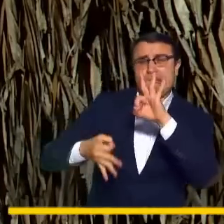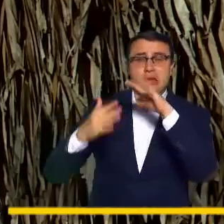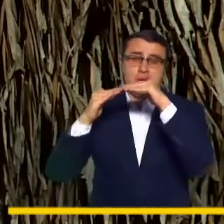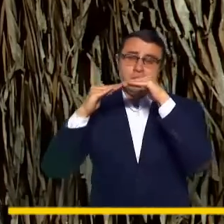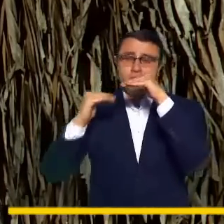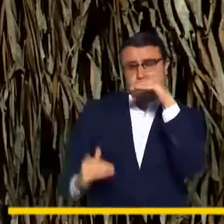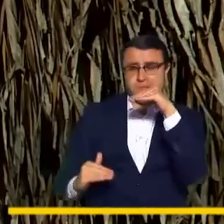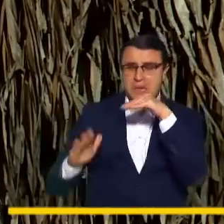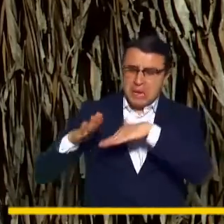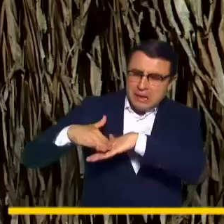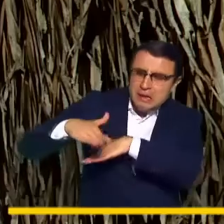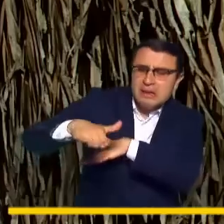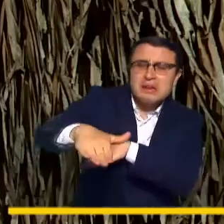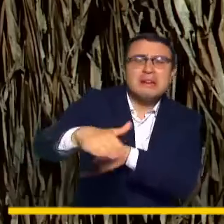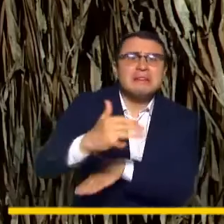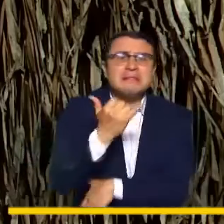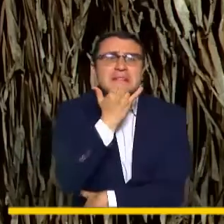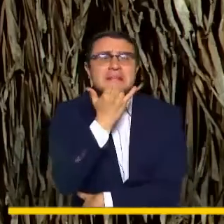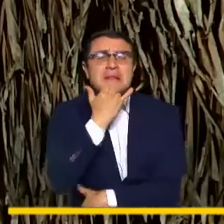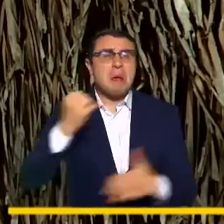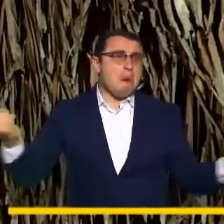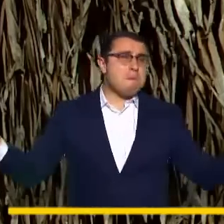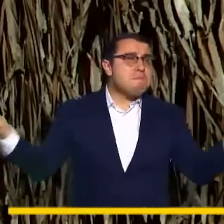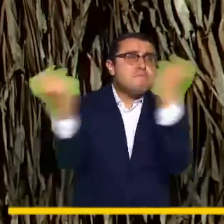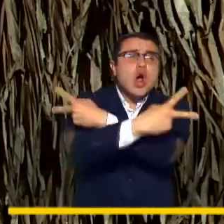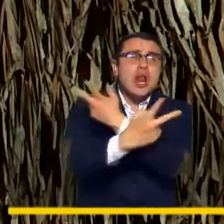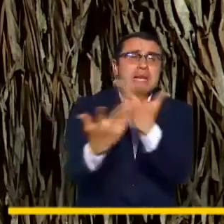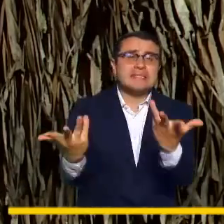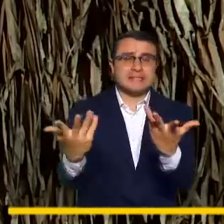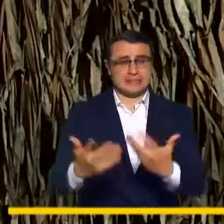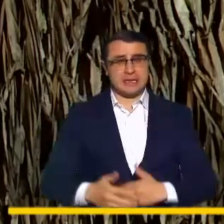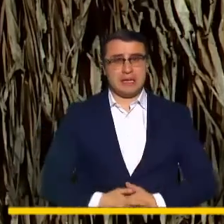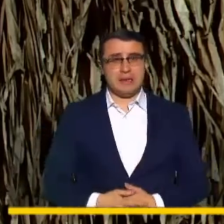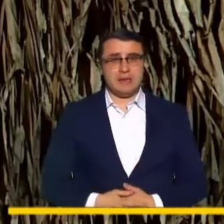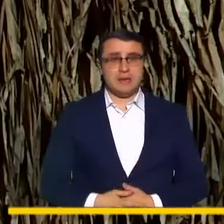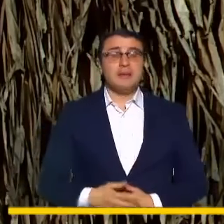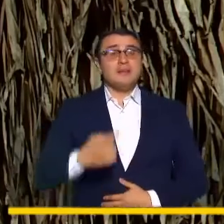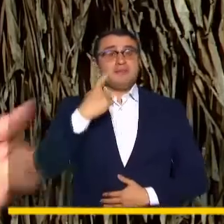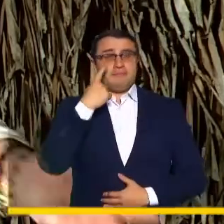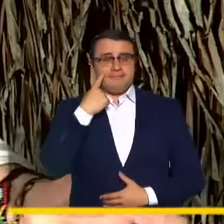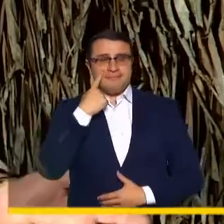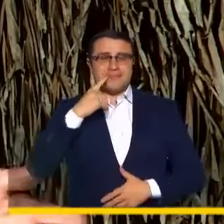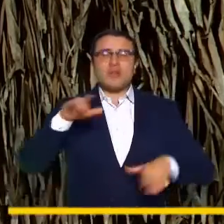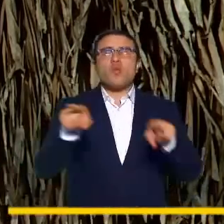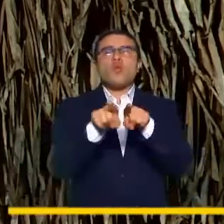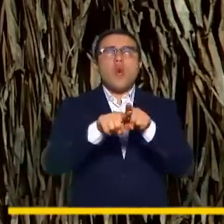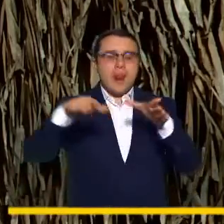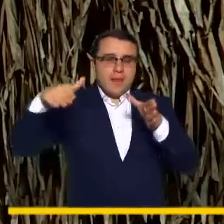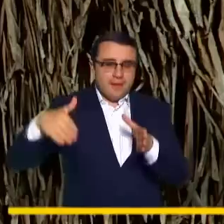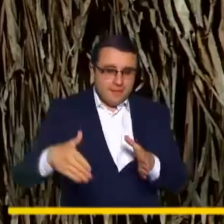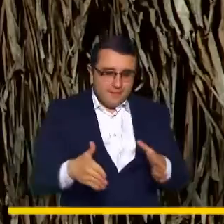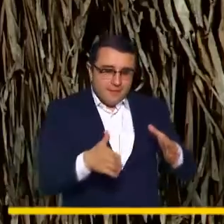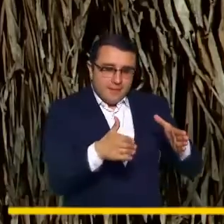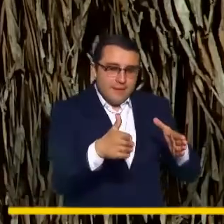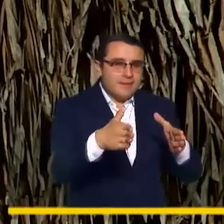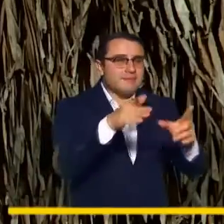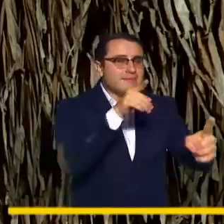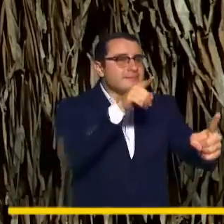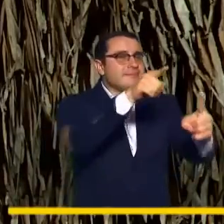desigualdad es la antesala de la violencia. Así que un camino de paz se abre a través de la